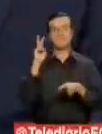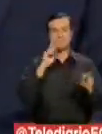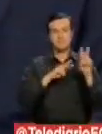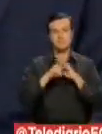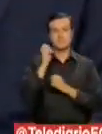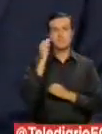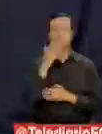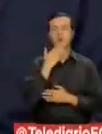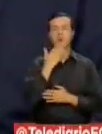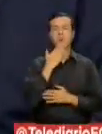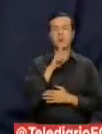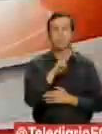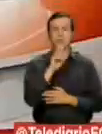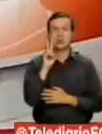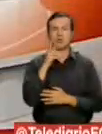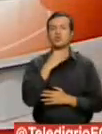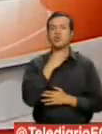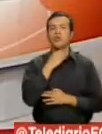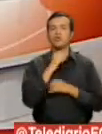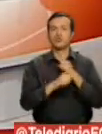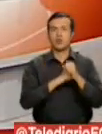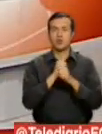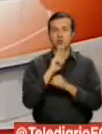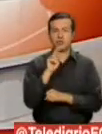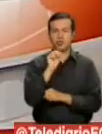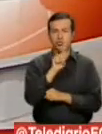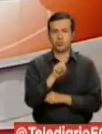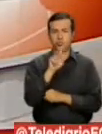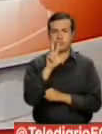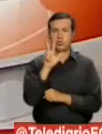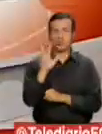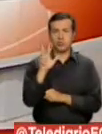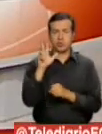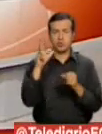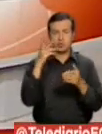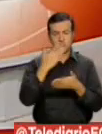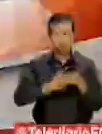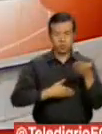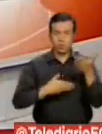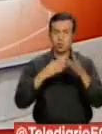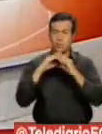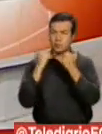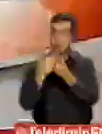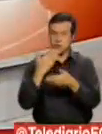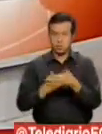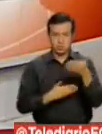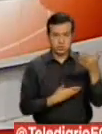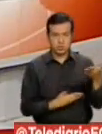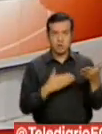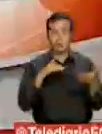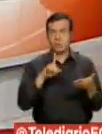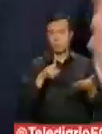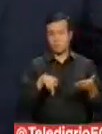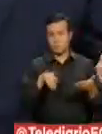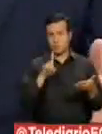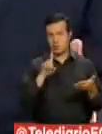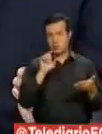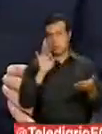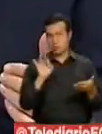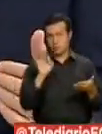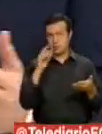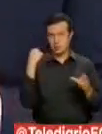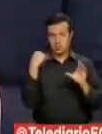del informe es que el 22 de agosto de 2013 el comité recibió un documento en formato PDF desde el